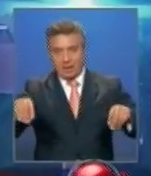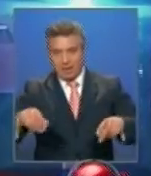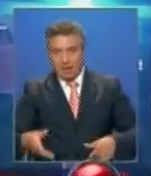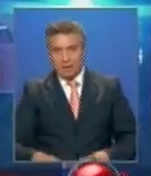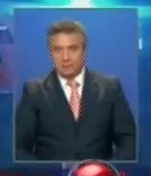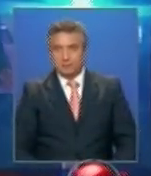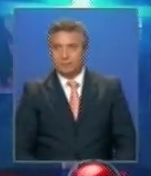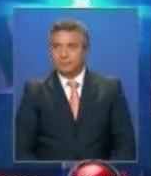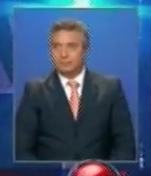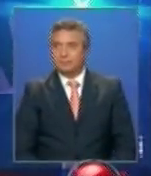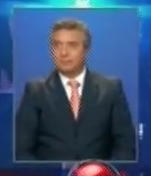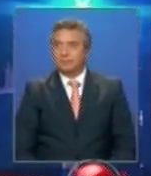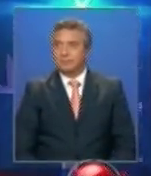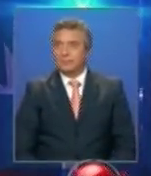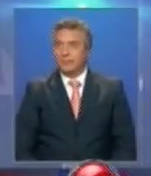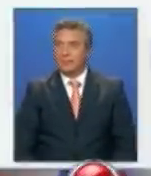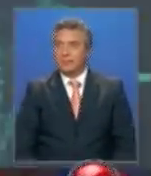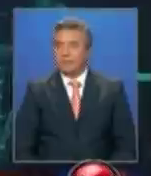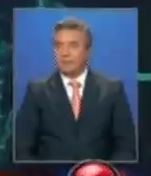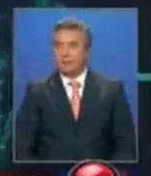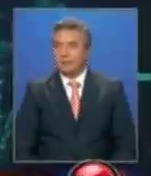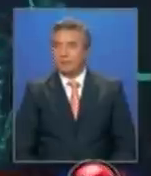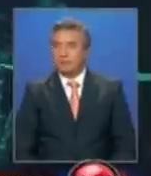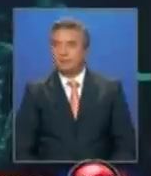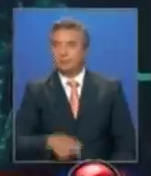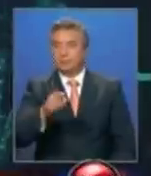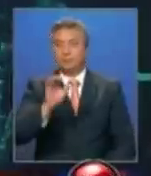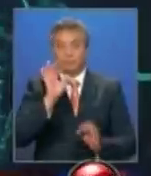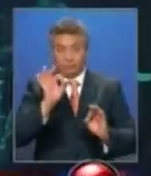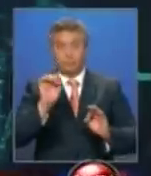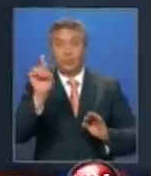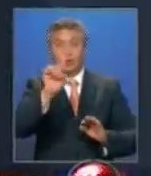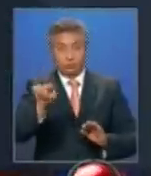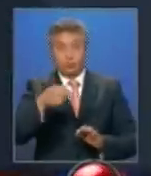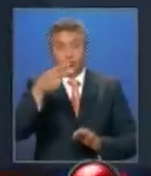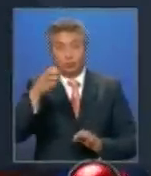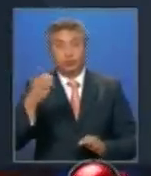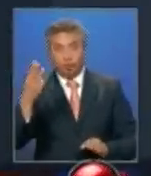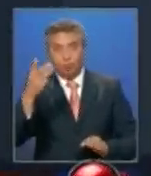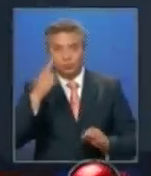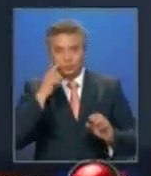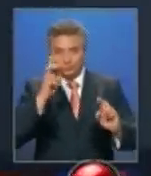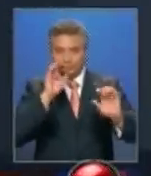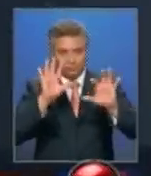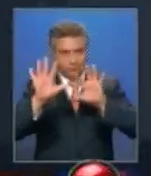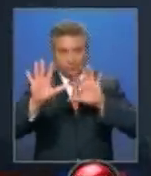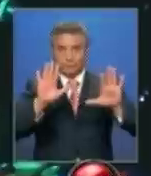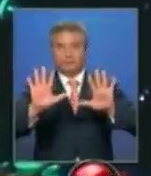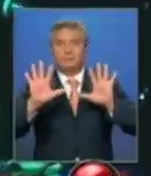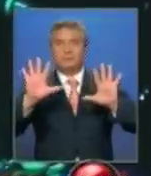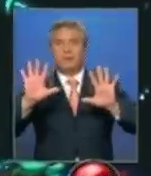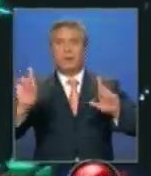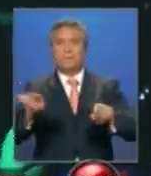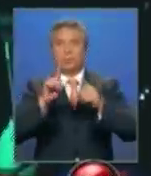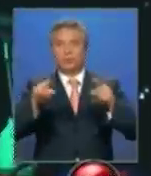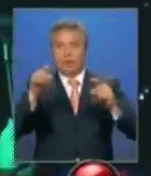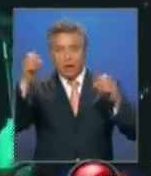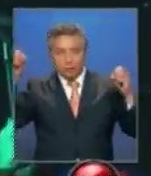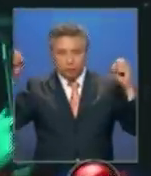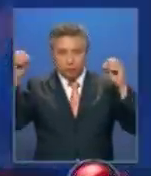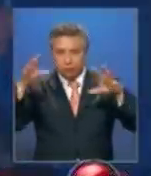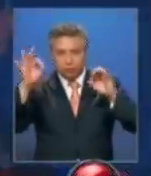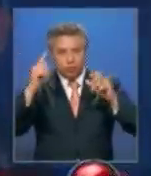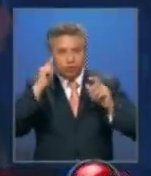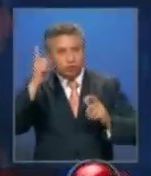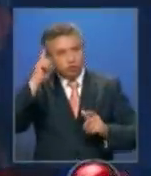Las heridas que me dejó el amor. El show pondrá en un escenario tridimensional a 10 músicos, iluminación y sonido de